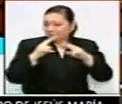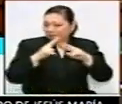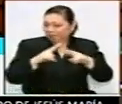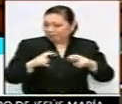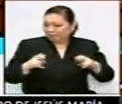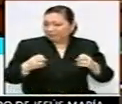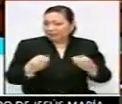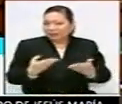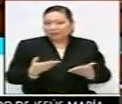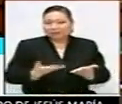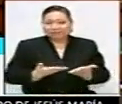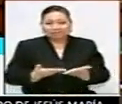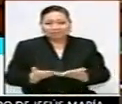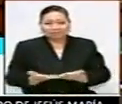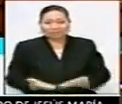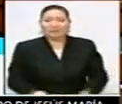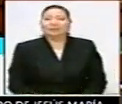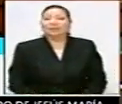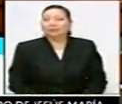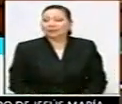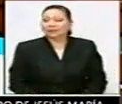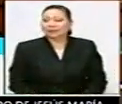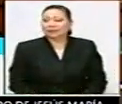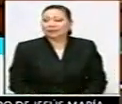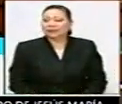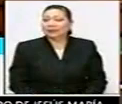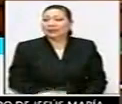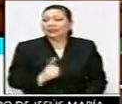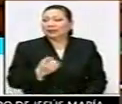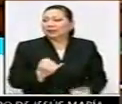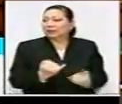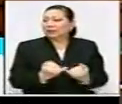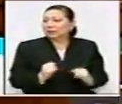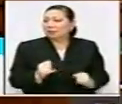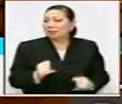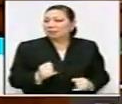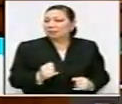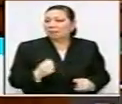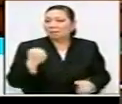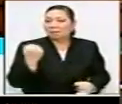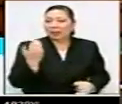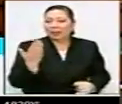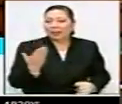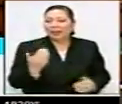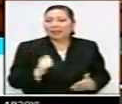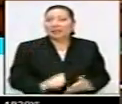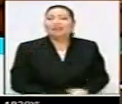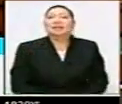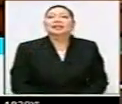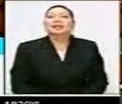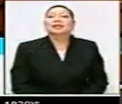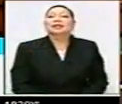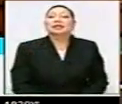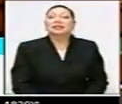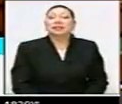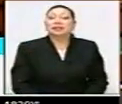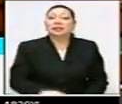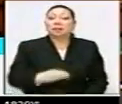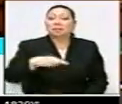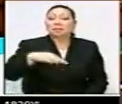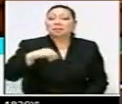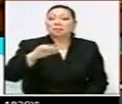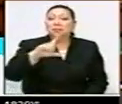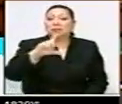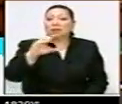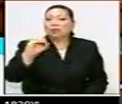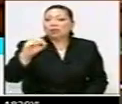que sí, tan rozagante, tan rosada, es esta independencia de poderes, que el señor Juan Manuel Millones,